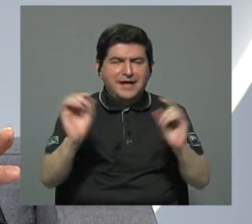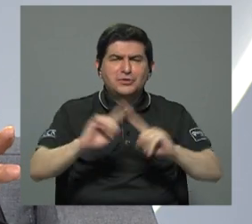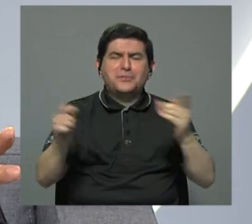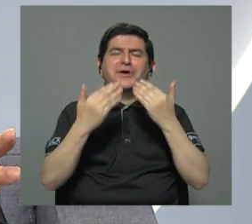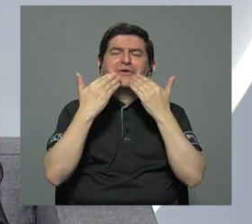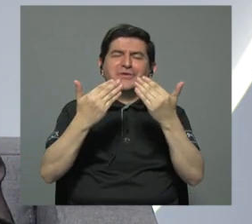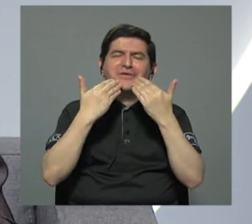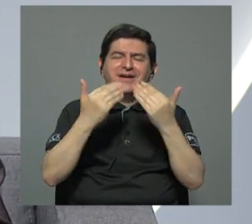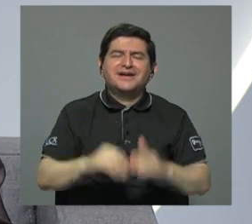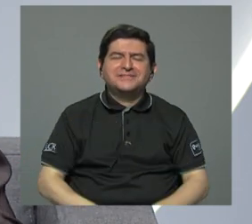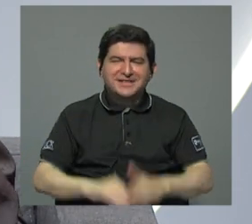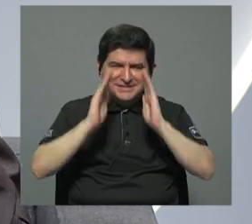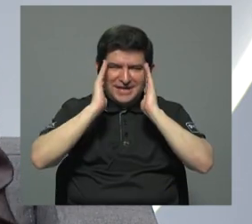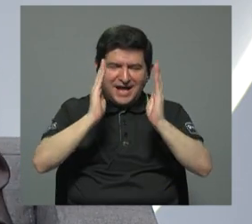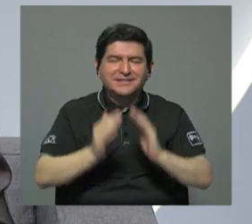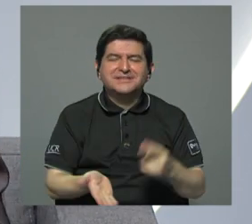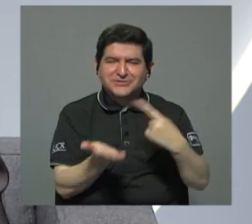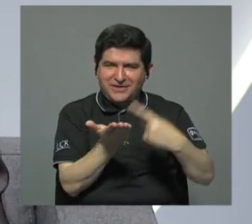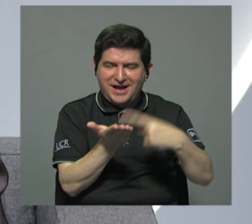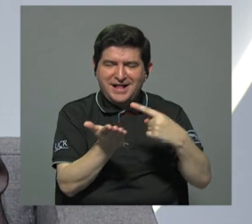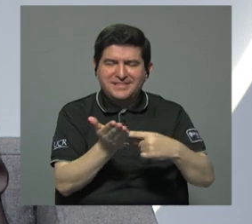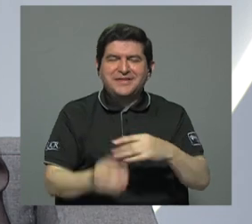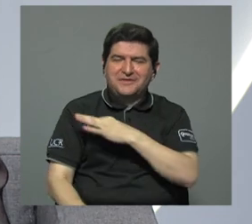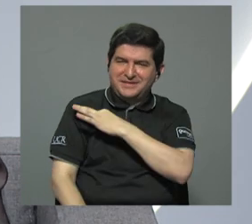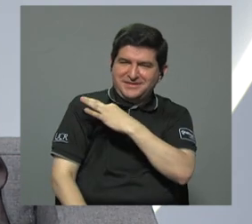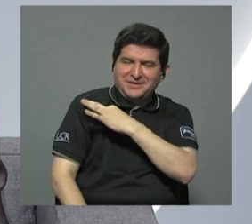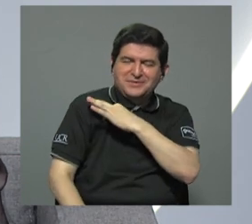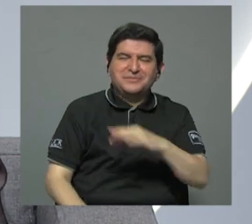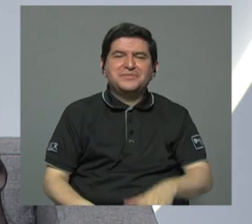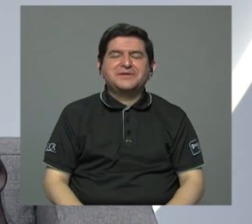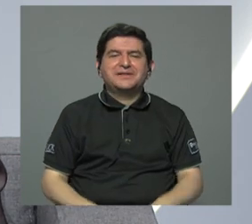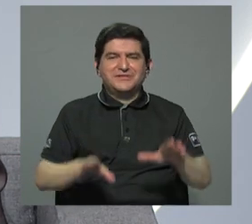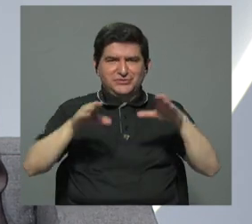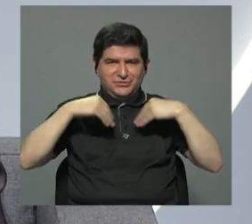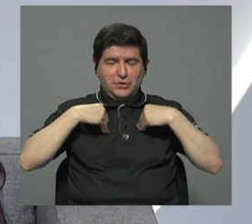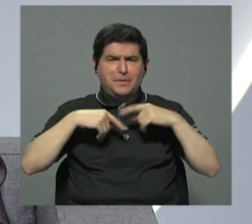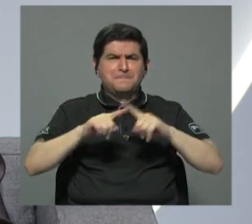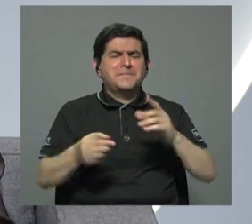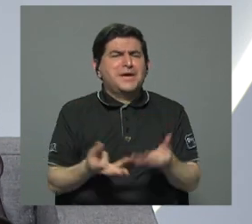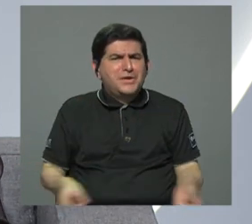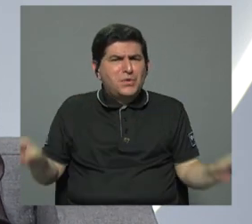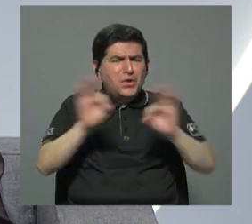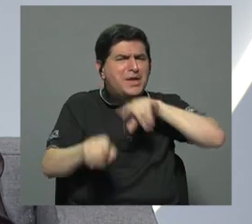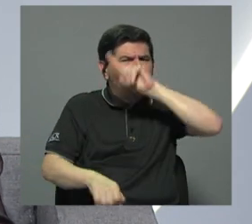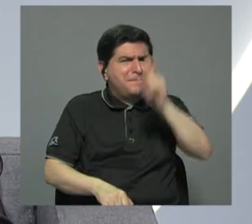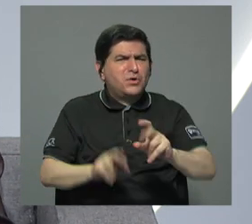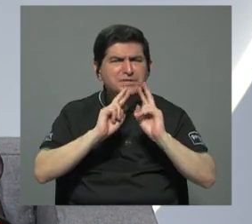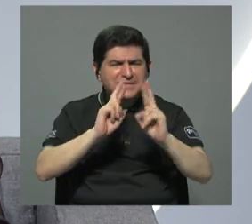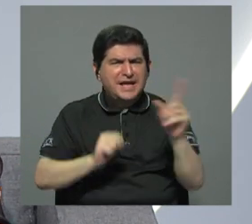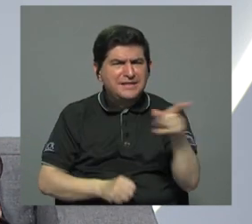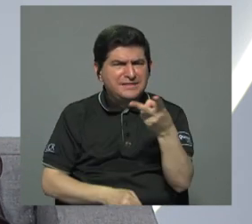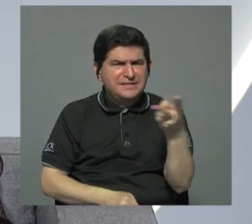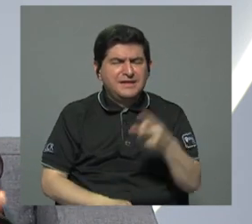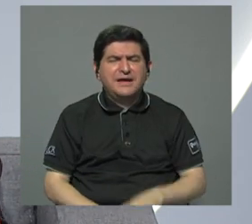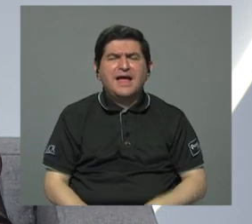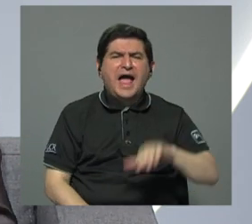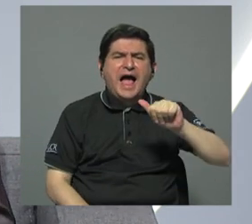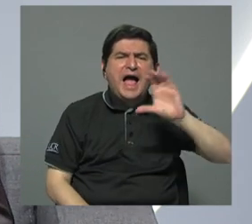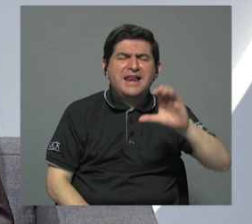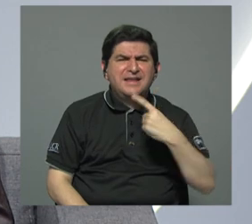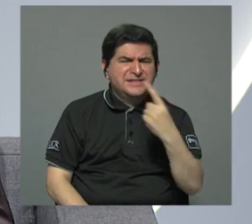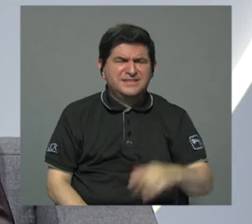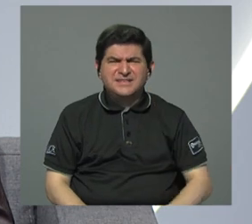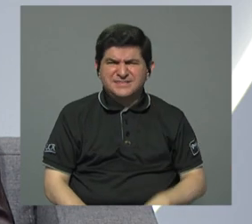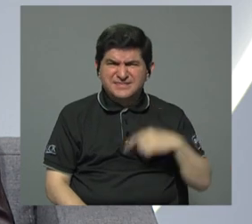haber aceptado esta invitación y este debate, pero aquí hay una pregunta que me parece que es importante que los dos respondan. Es decir, dice Alex Castro, es muy